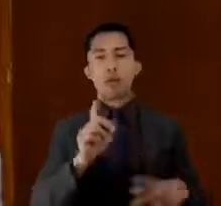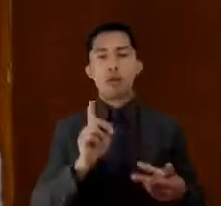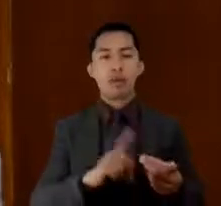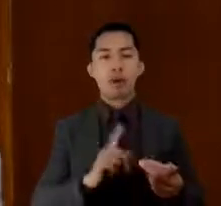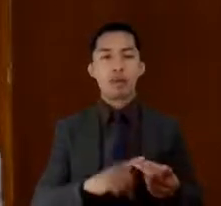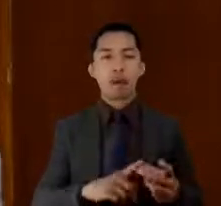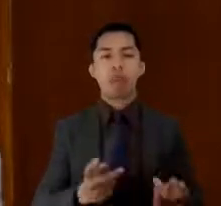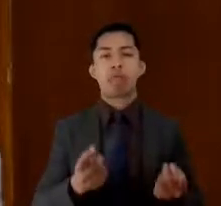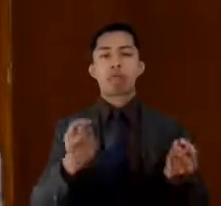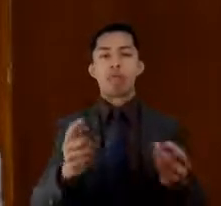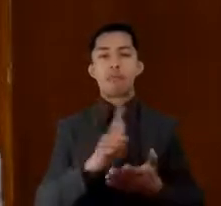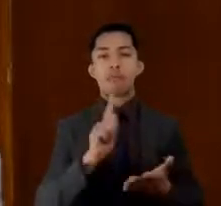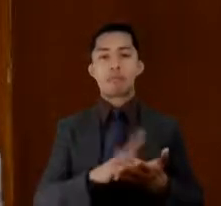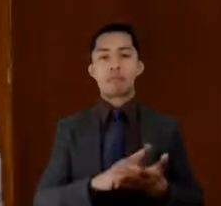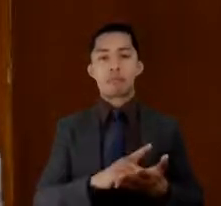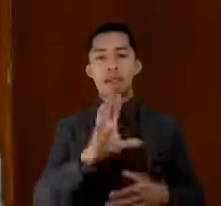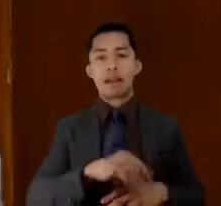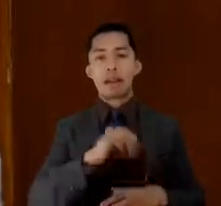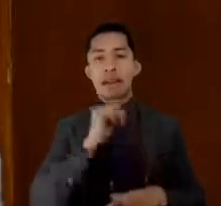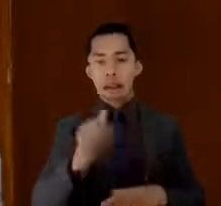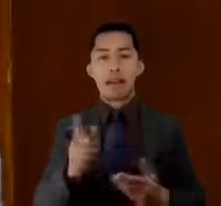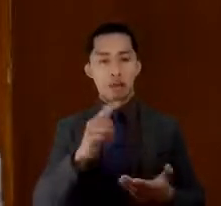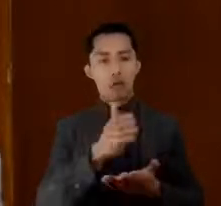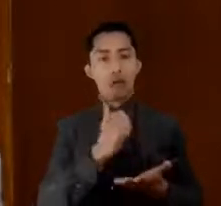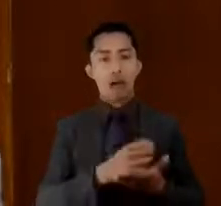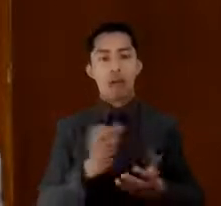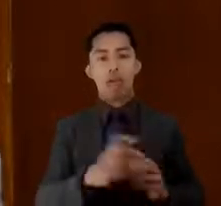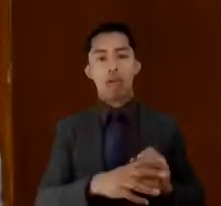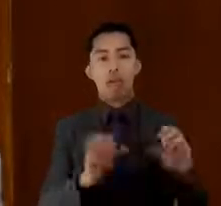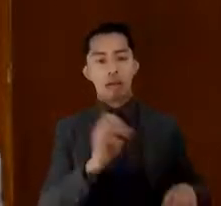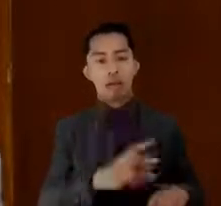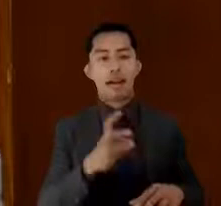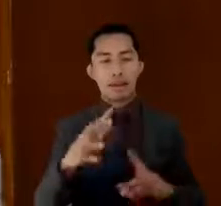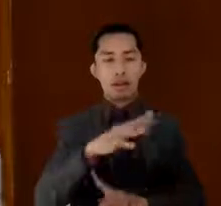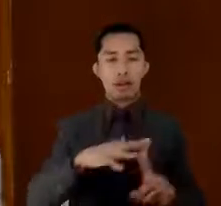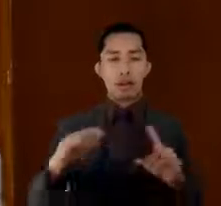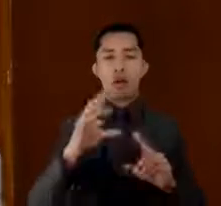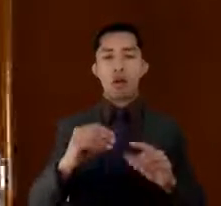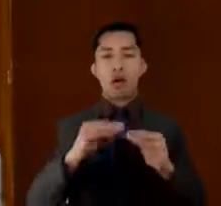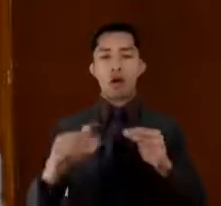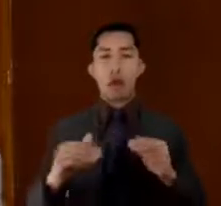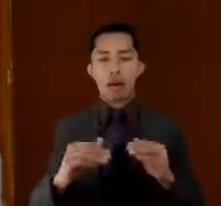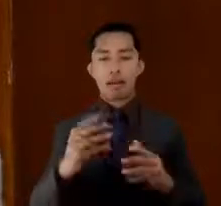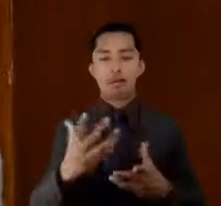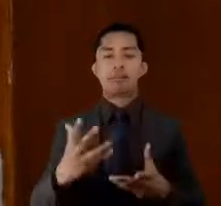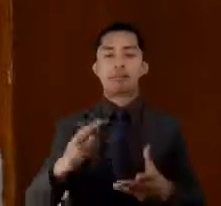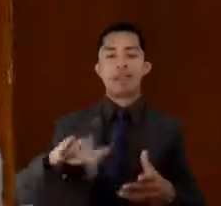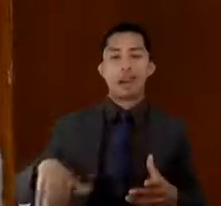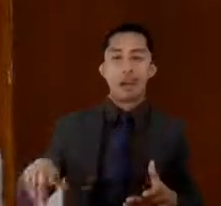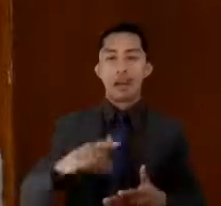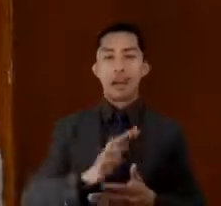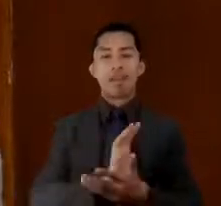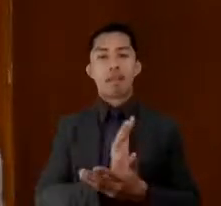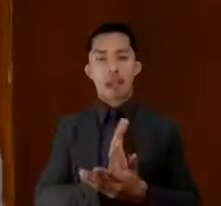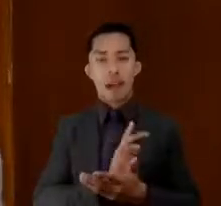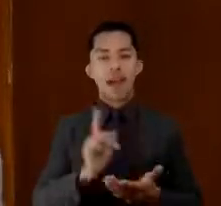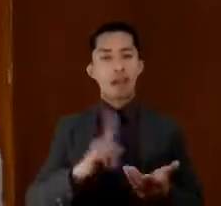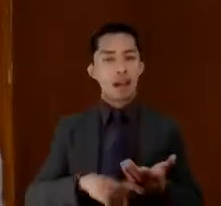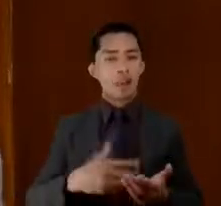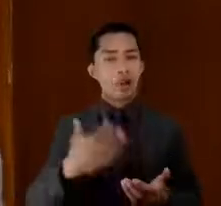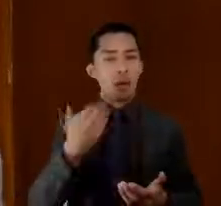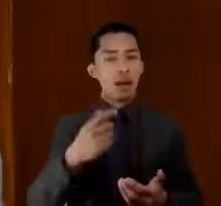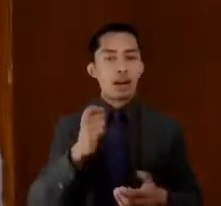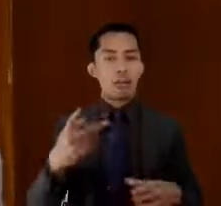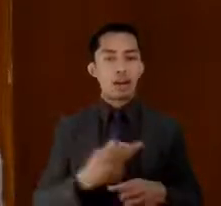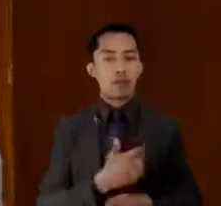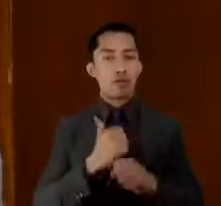forma clandestina e insegura en la periferia del área conurbada, en el contexto de desigualdad, exclusión histórica y discriminación estructural que